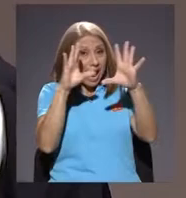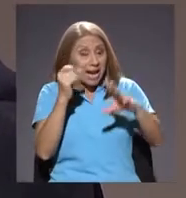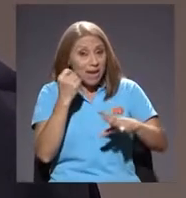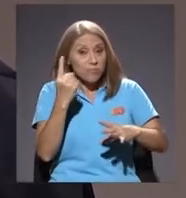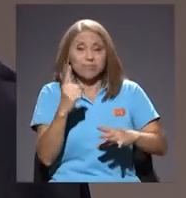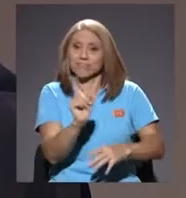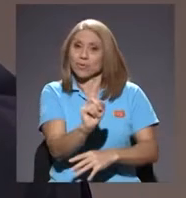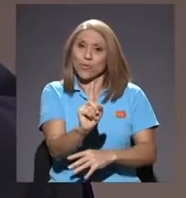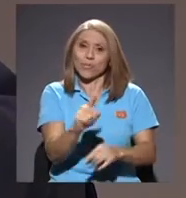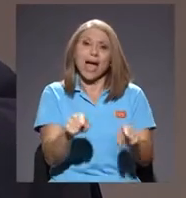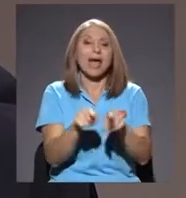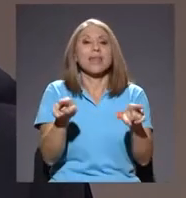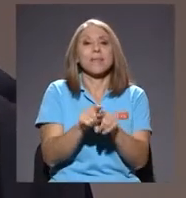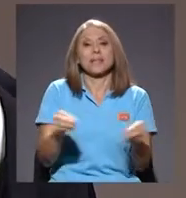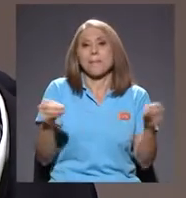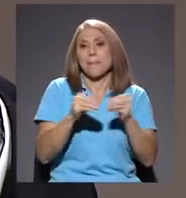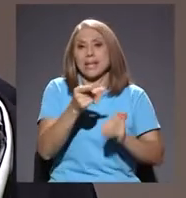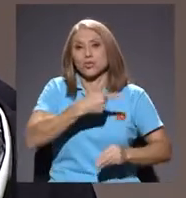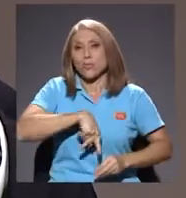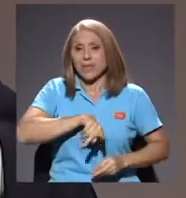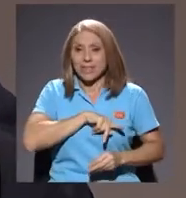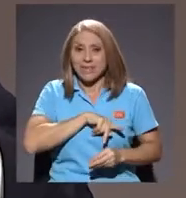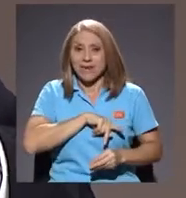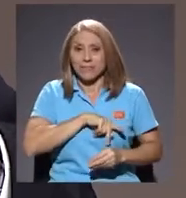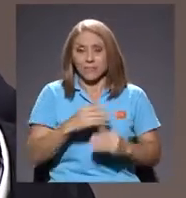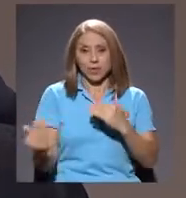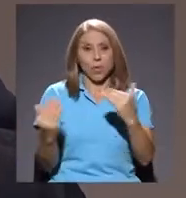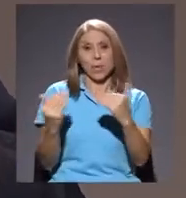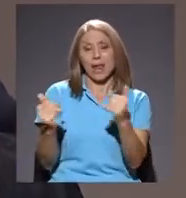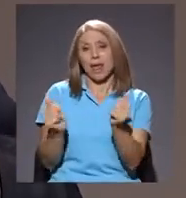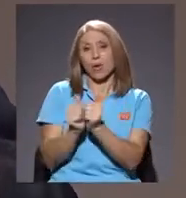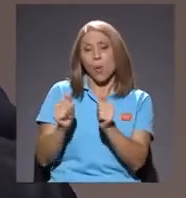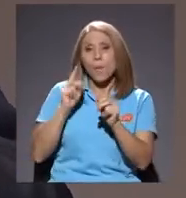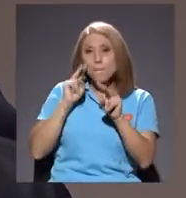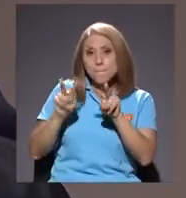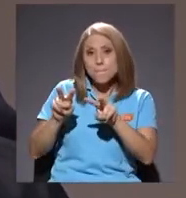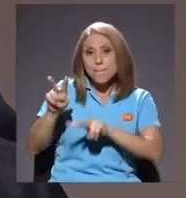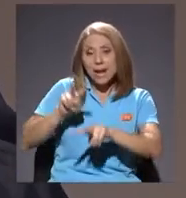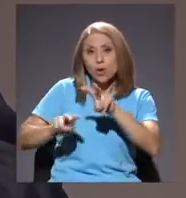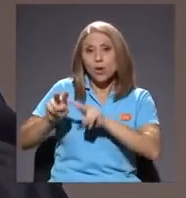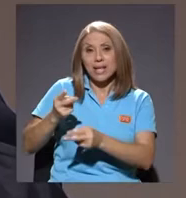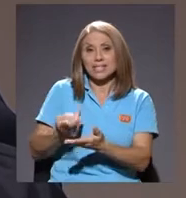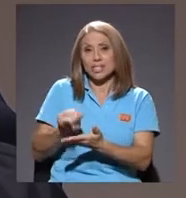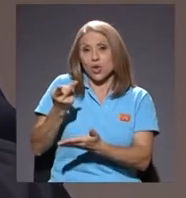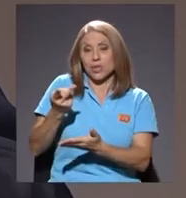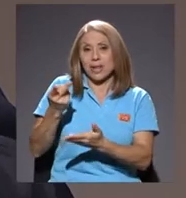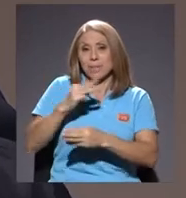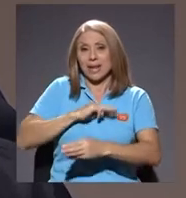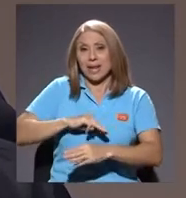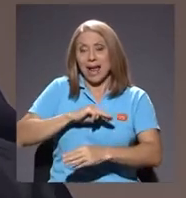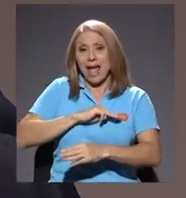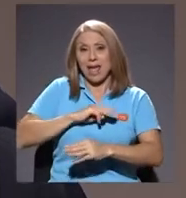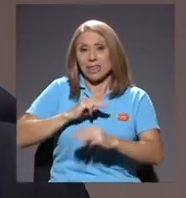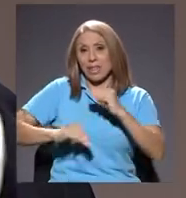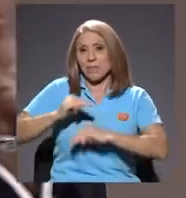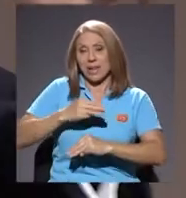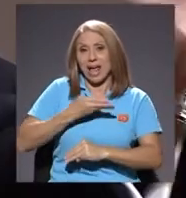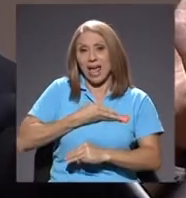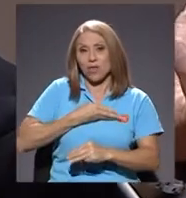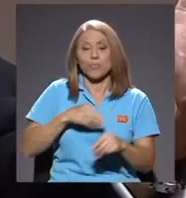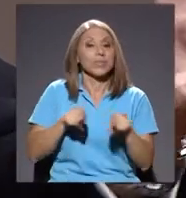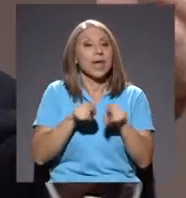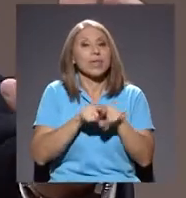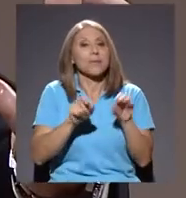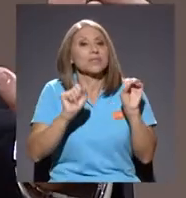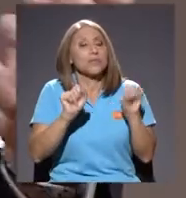subjetiva que la valoración del mercado y además hay unos efectos redistributivos que se pueden dar porque la